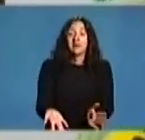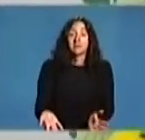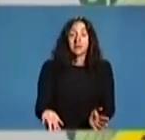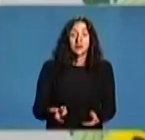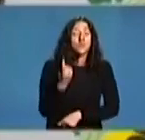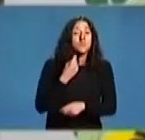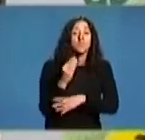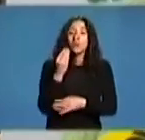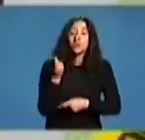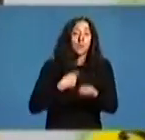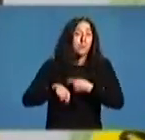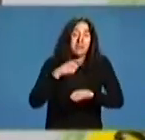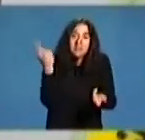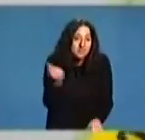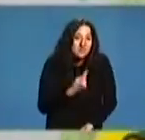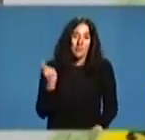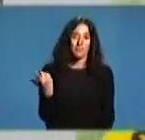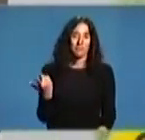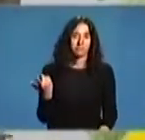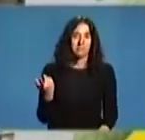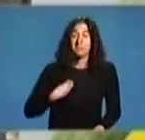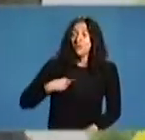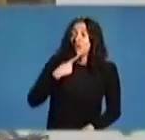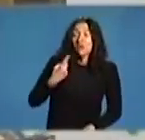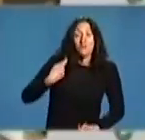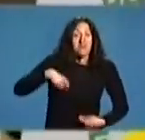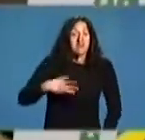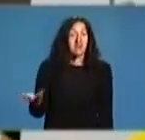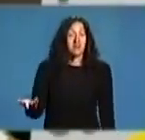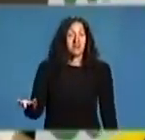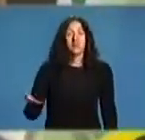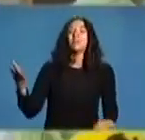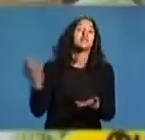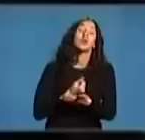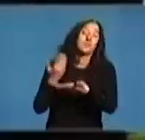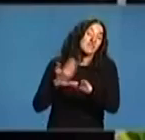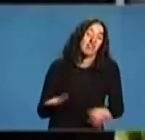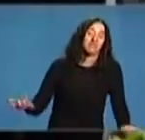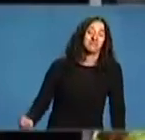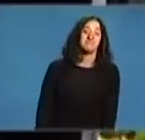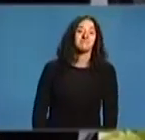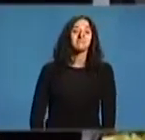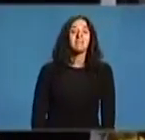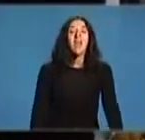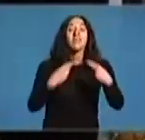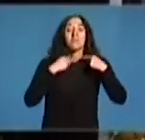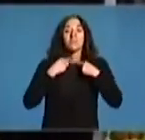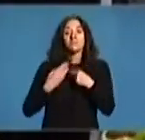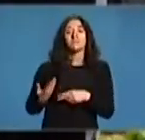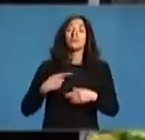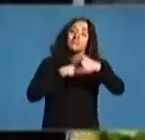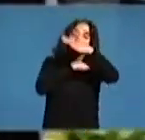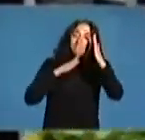produto que se vende por si solo, como dixo o presidente. E bueno, estáis todos invitados. A Deputación, na súa aposta polos